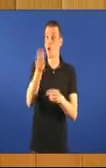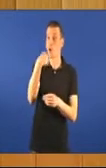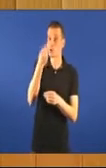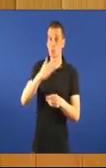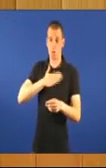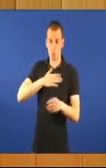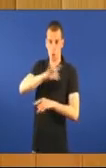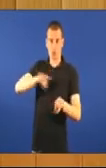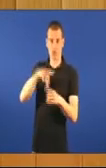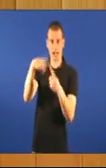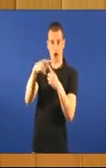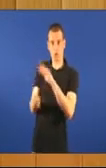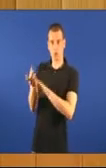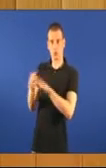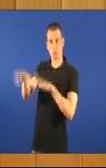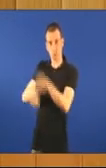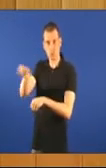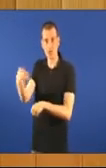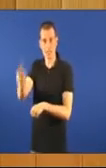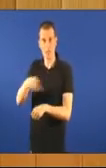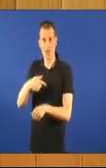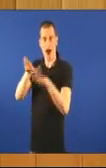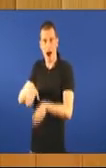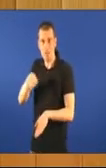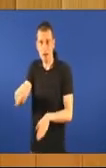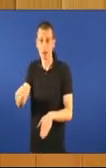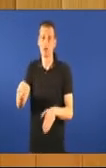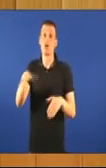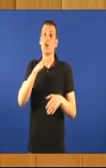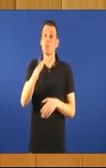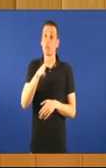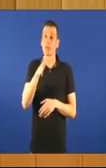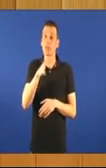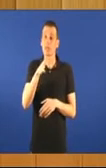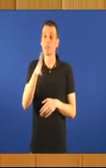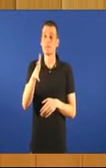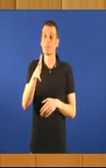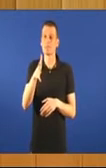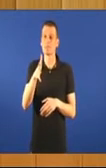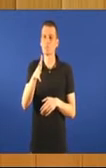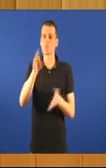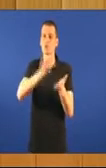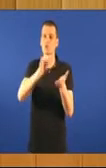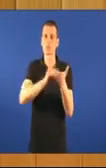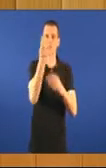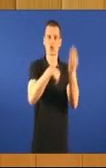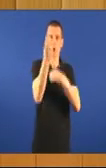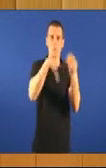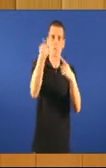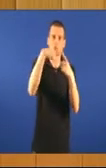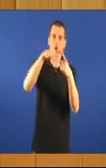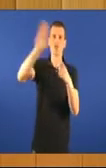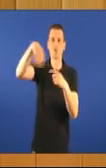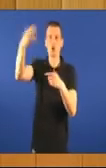galegos para acabar con situacións vergoñentas como que producimos leite e a maioría dos iogurtes que consumimos son importados ou